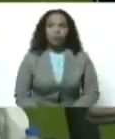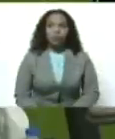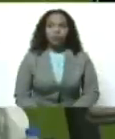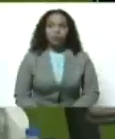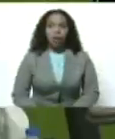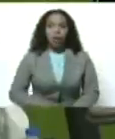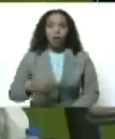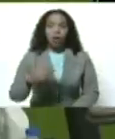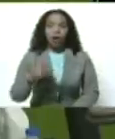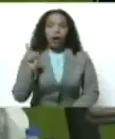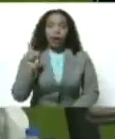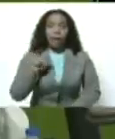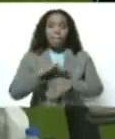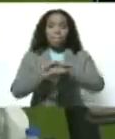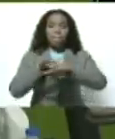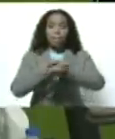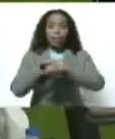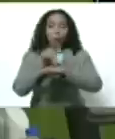veo al primer ministro González,